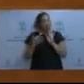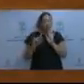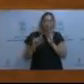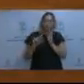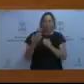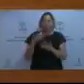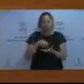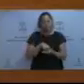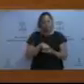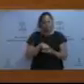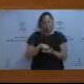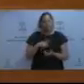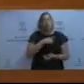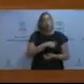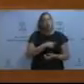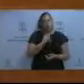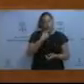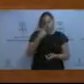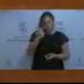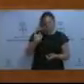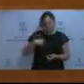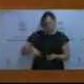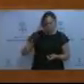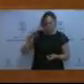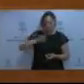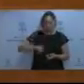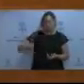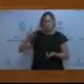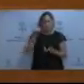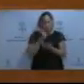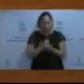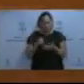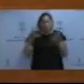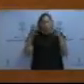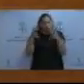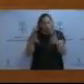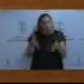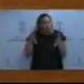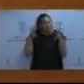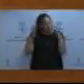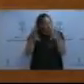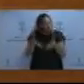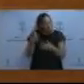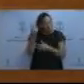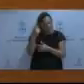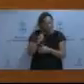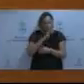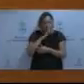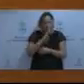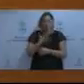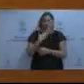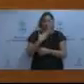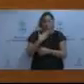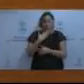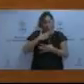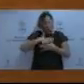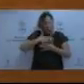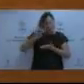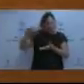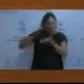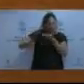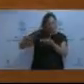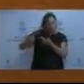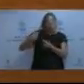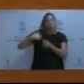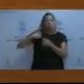dije el otro día en la comisión y se lo vuelvo a insistir. No está en mi ánimo darle consejos porque por la edad que tengo seguramente esté más para recibirlos. Pero sí le digo que no le